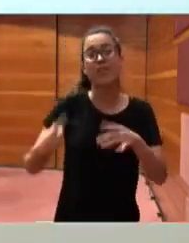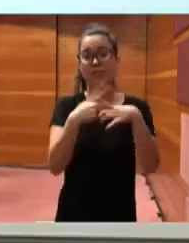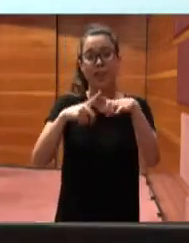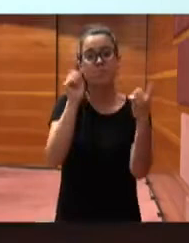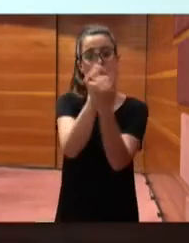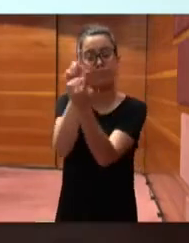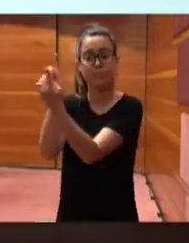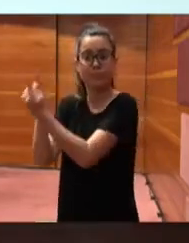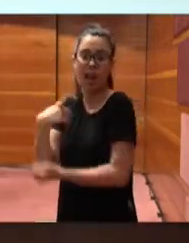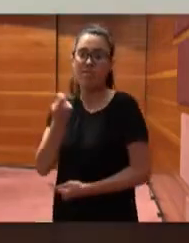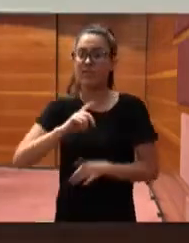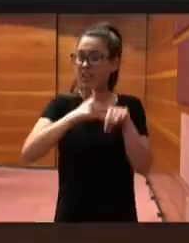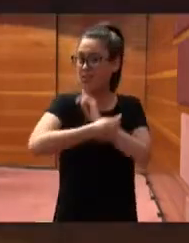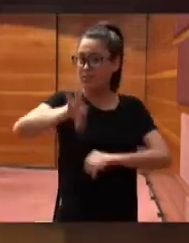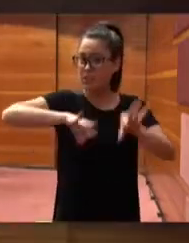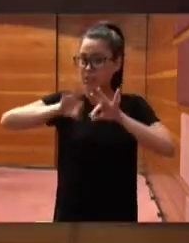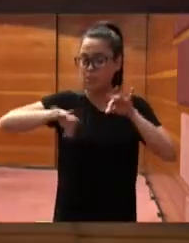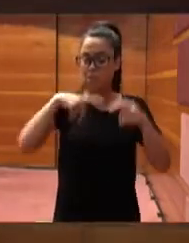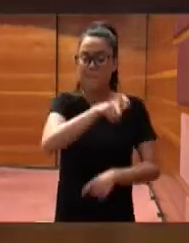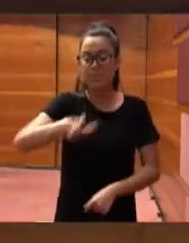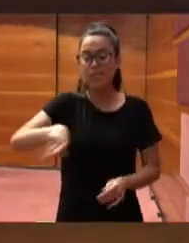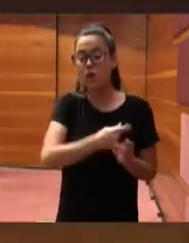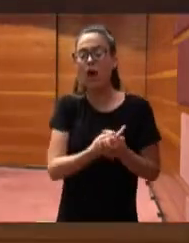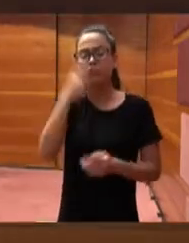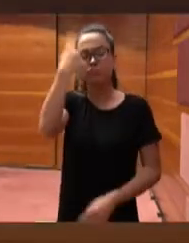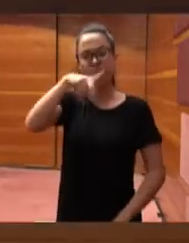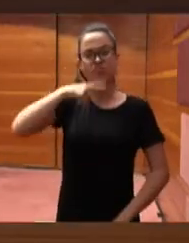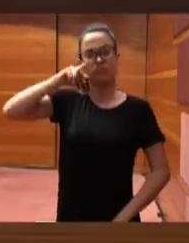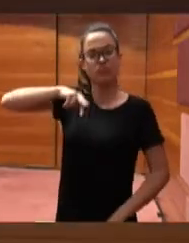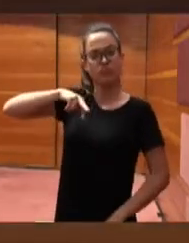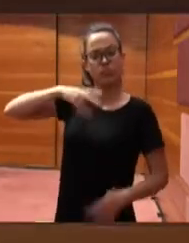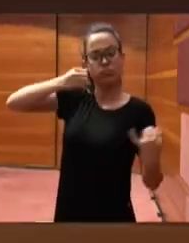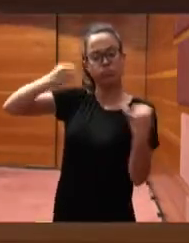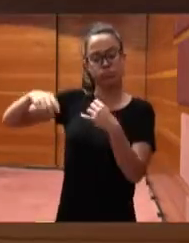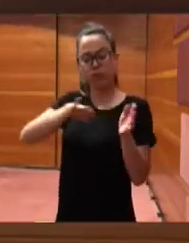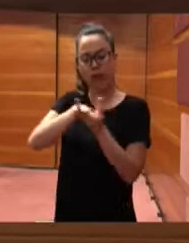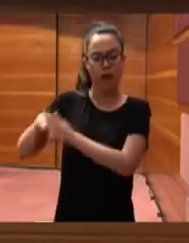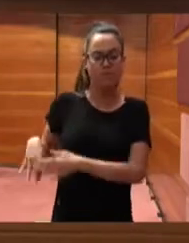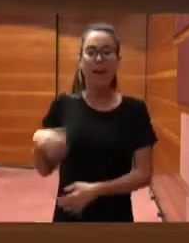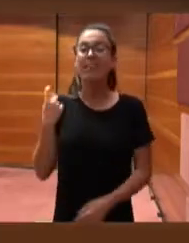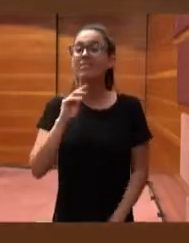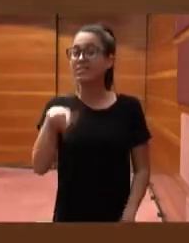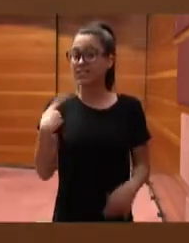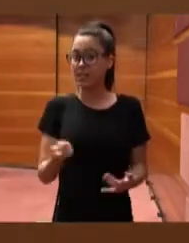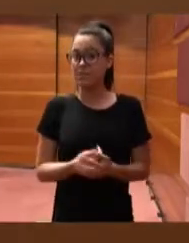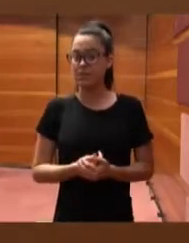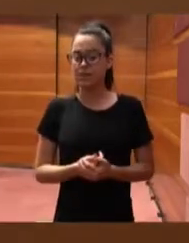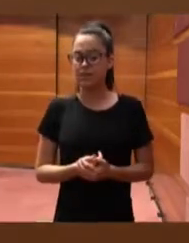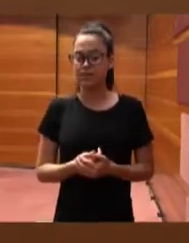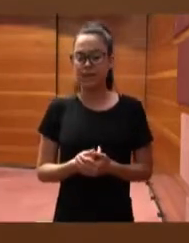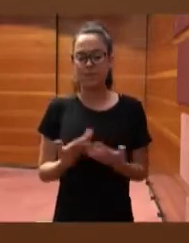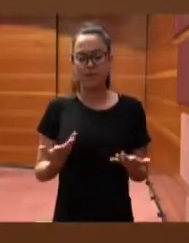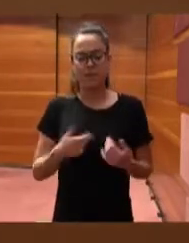confluyen en la toma de decisiones. Pero además de todo el mundo que sabe, o representantes de todos los saberes, me hace falta representantes de todos los